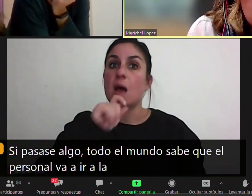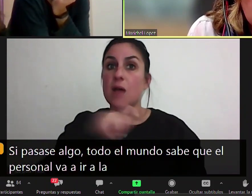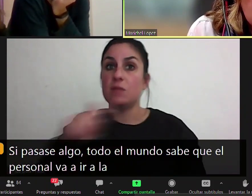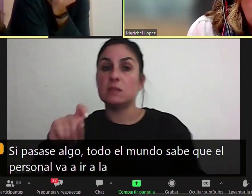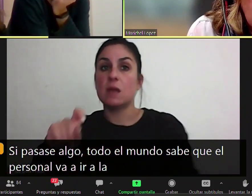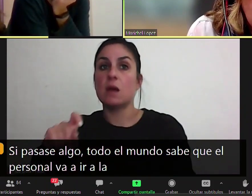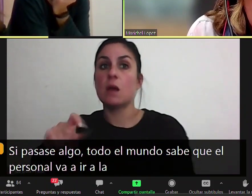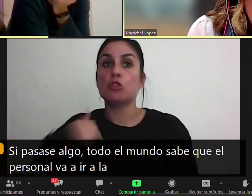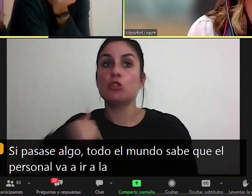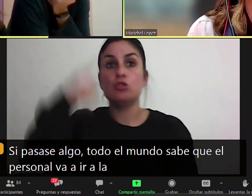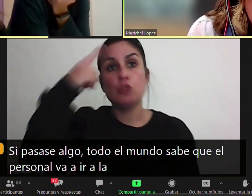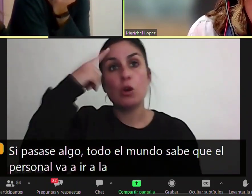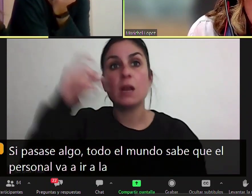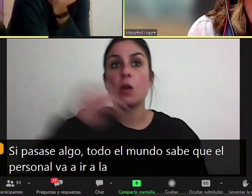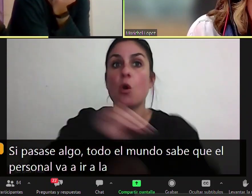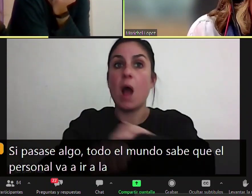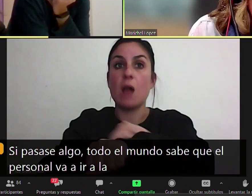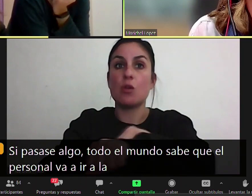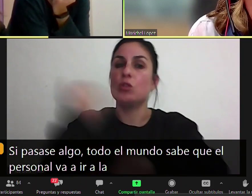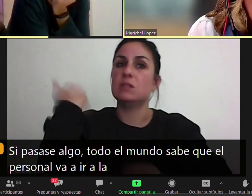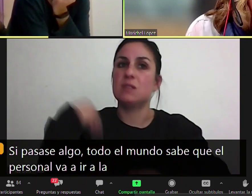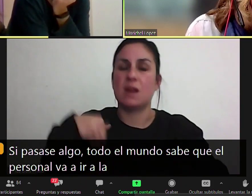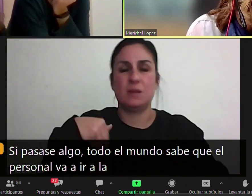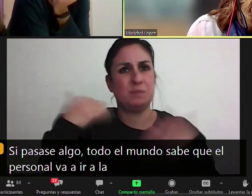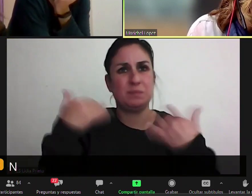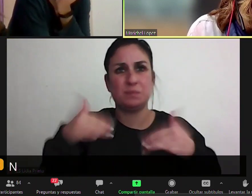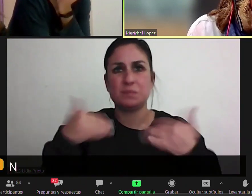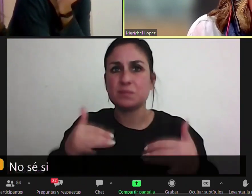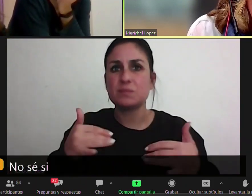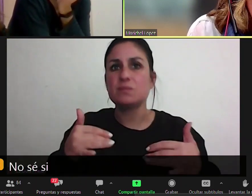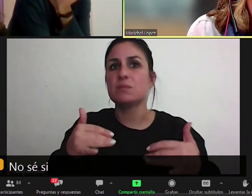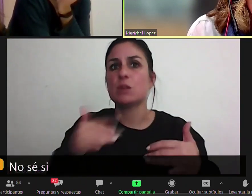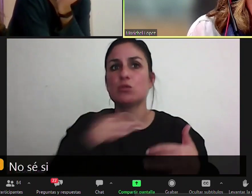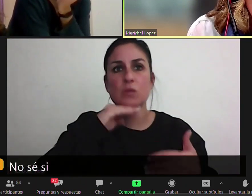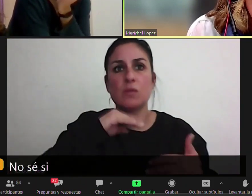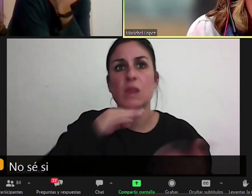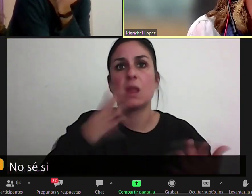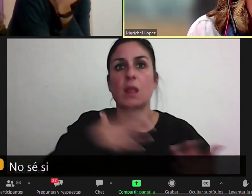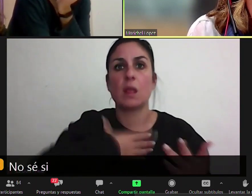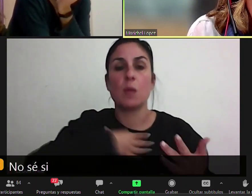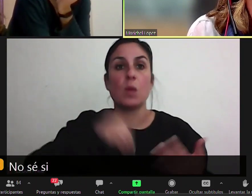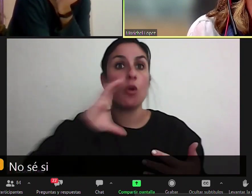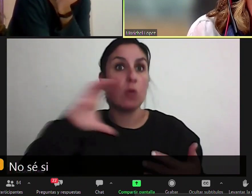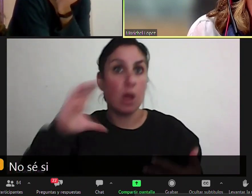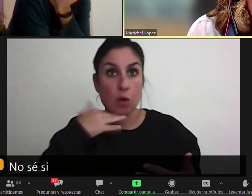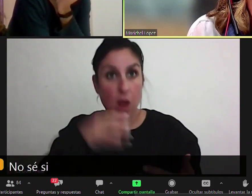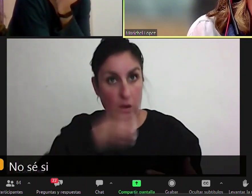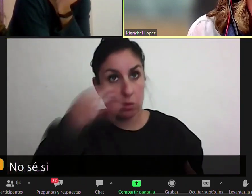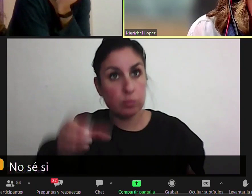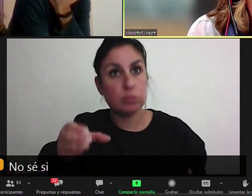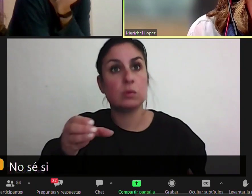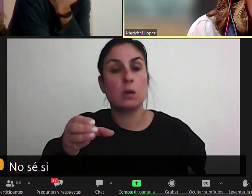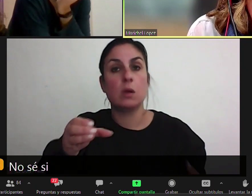igual deberías de tomarte una Coca-Cola o un refresco, igual no, pero observar quizás si esa actitud, como hemos comentado anteriormente,